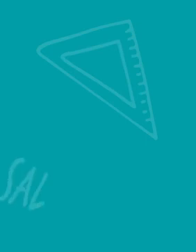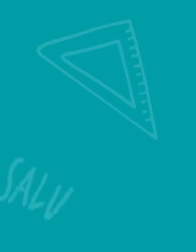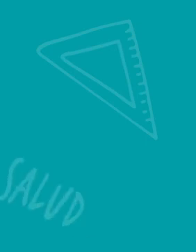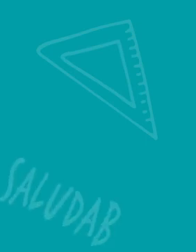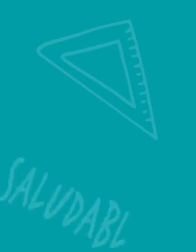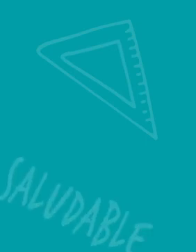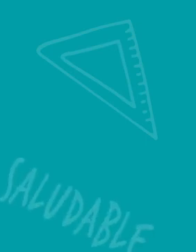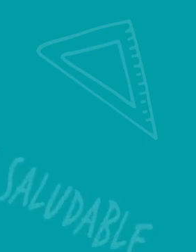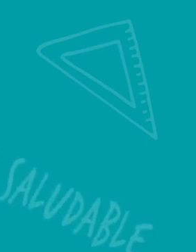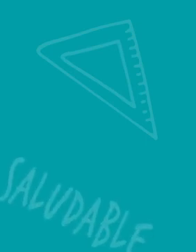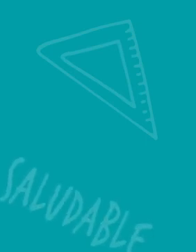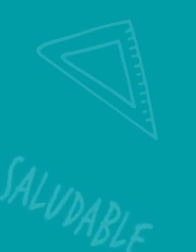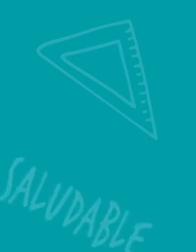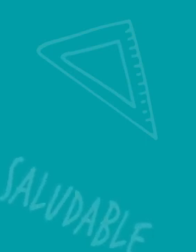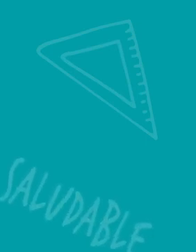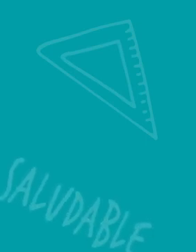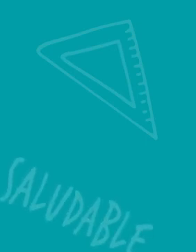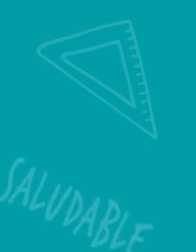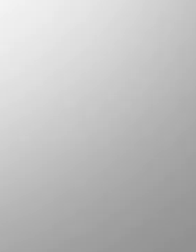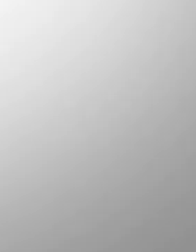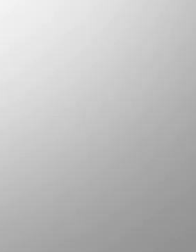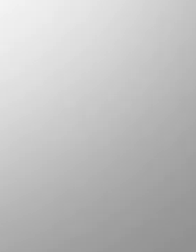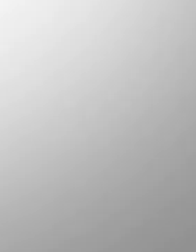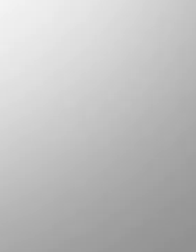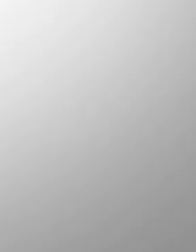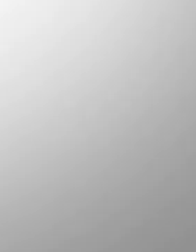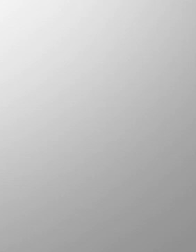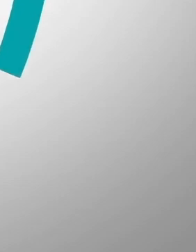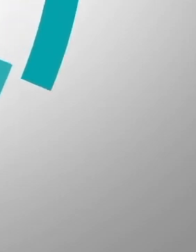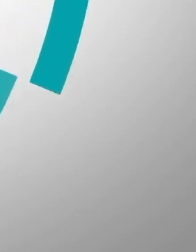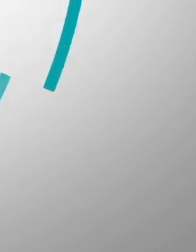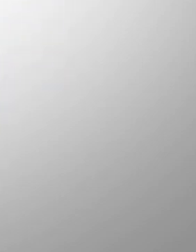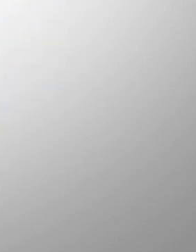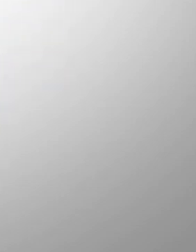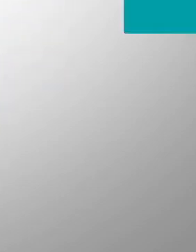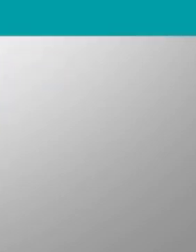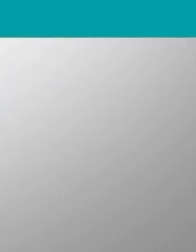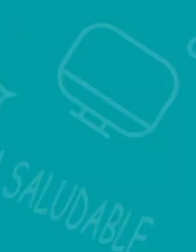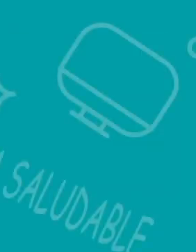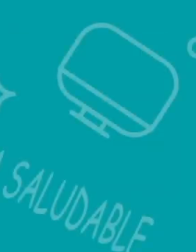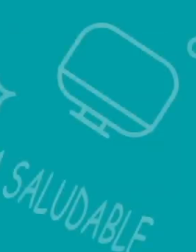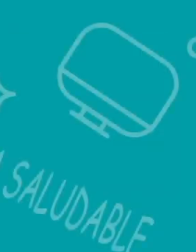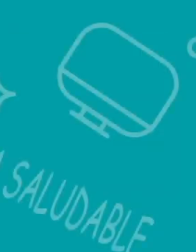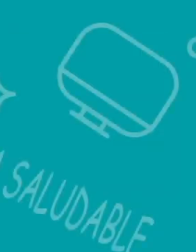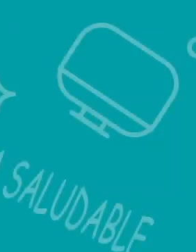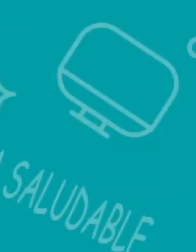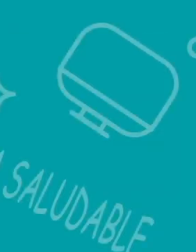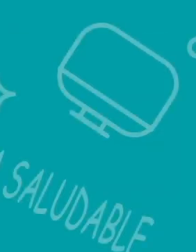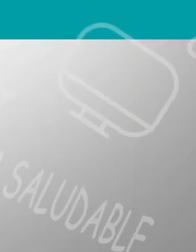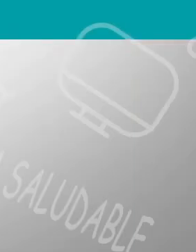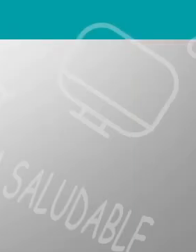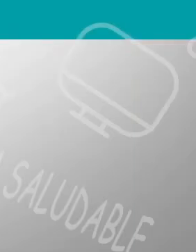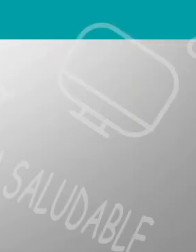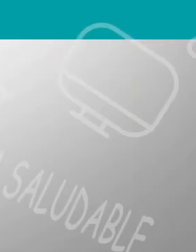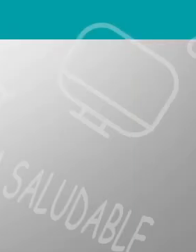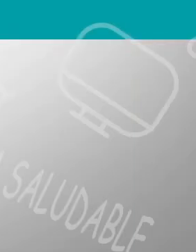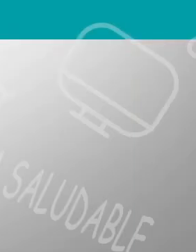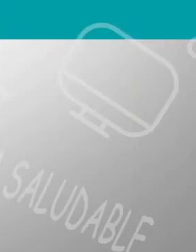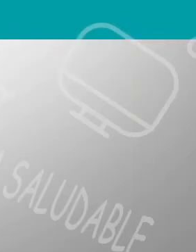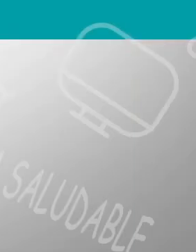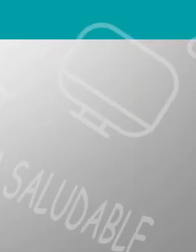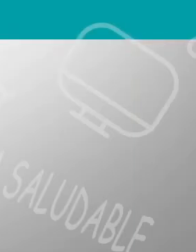todas ellas da un resultado final de 0. El centro de masa y el centro de gravedad son dos elementos distintos. El centro de